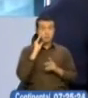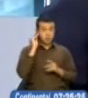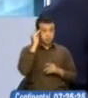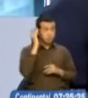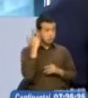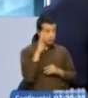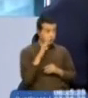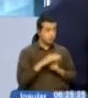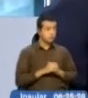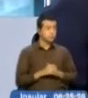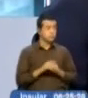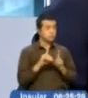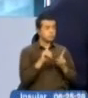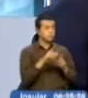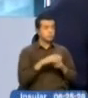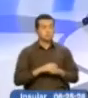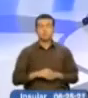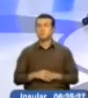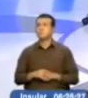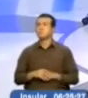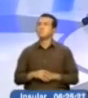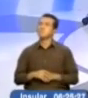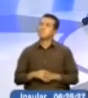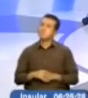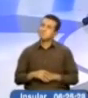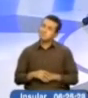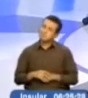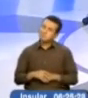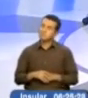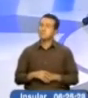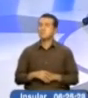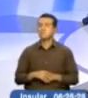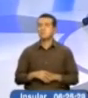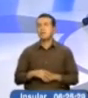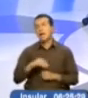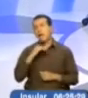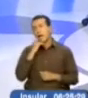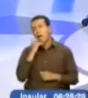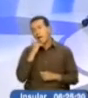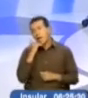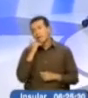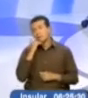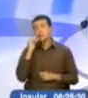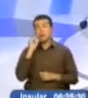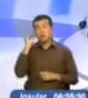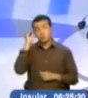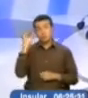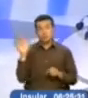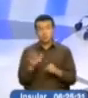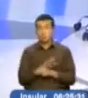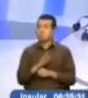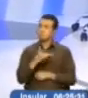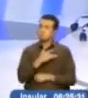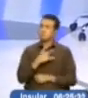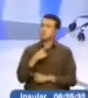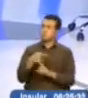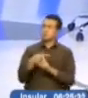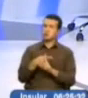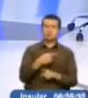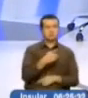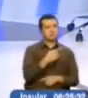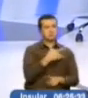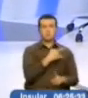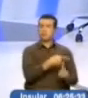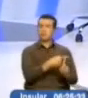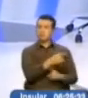eso? Yo diría que más bien sí, ¿no? Es decir, o sea, algo de madurez, no una madurez total. Me encanta tu optimismo. Pero, no, pero es